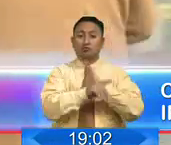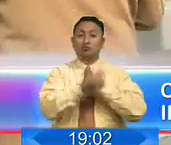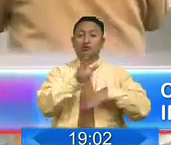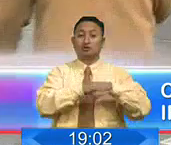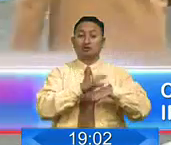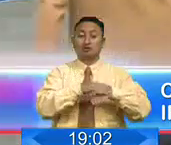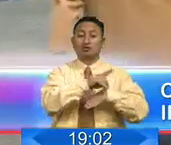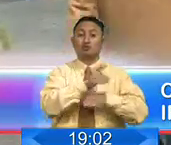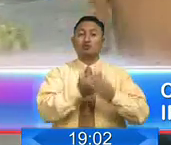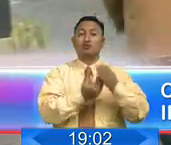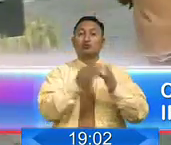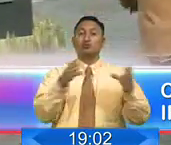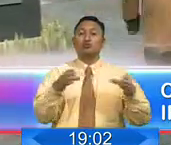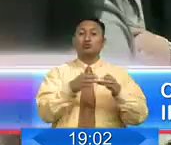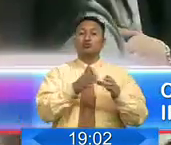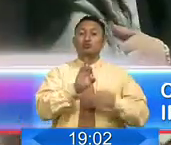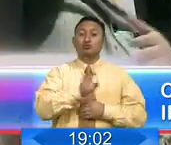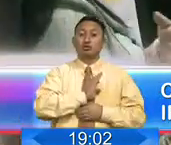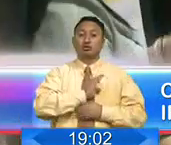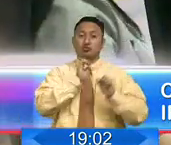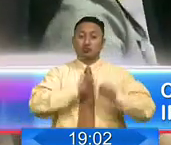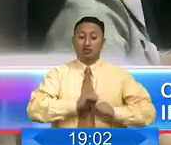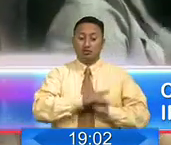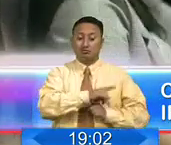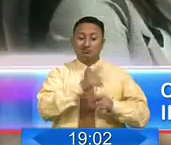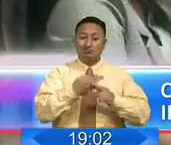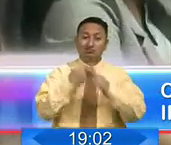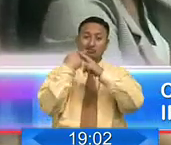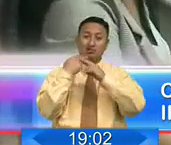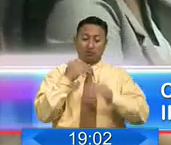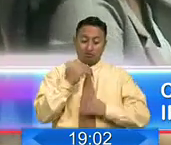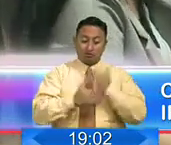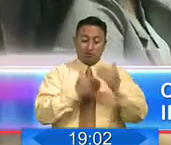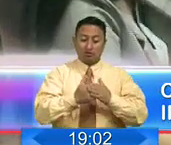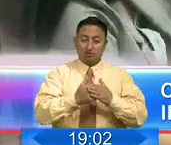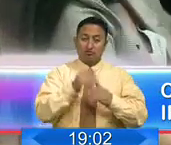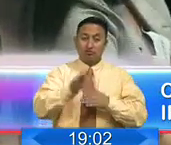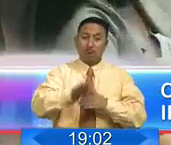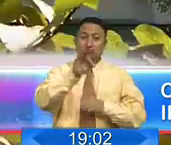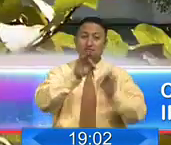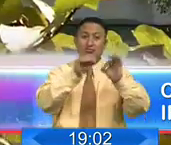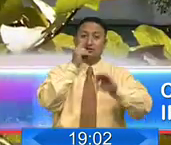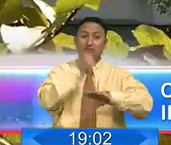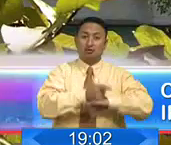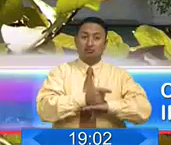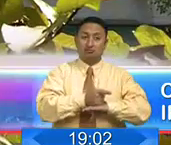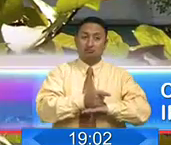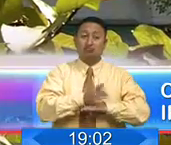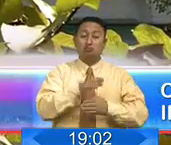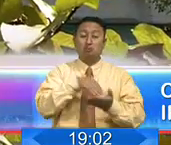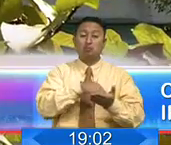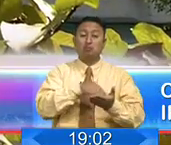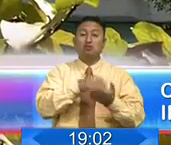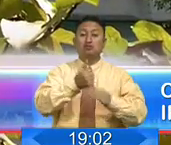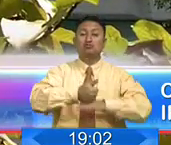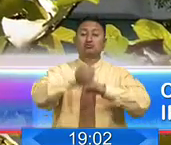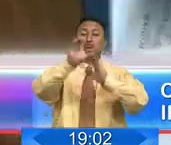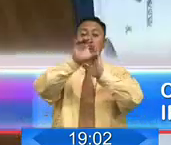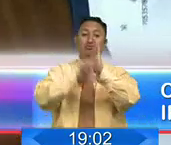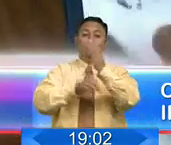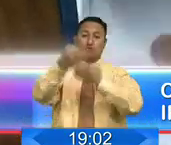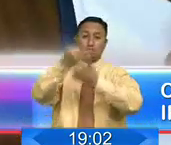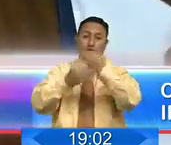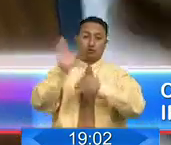intención de crear una comisión técnica que se encargue de analizar el proceso de selección y designación de los miembros de la Corte